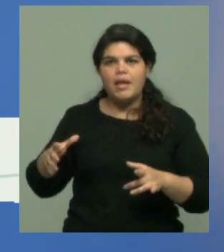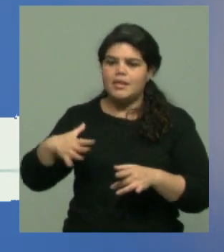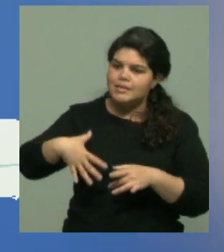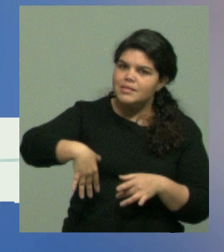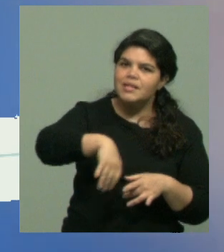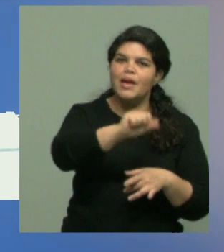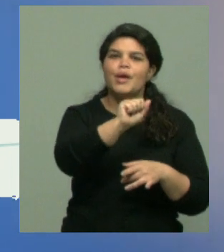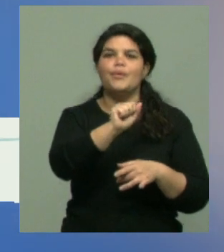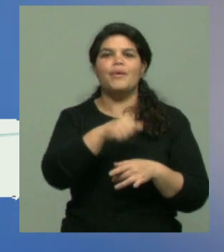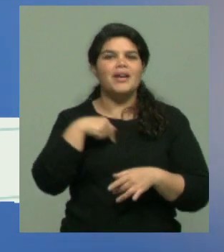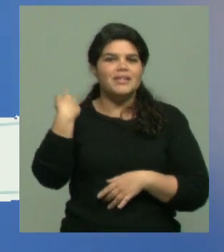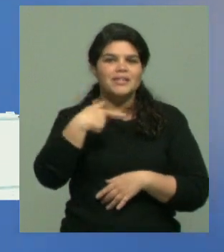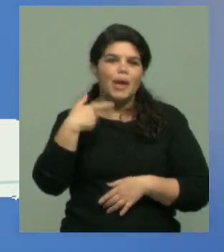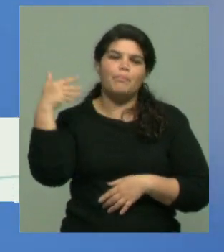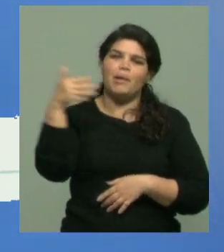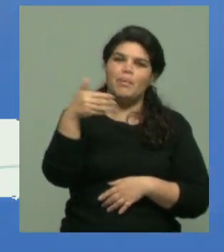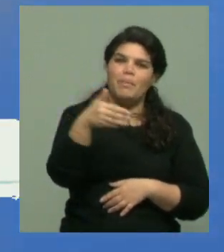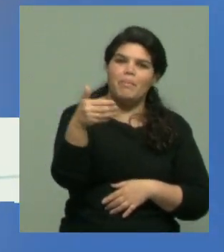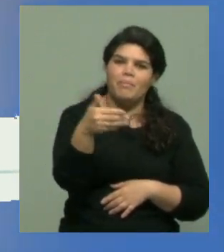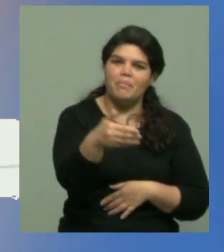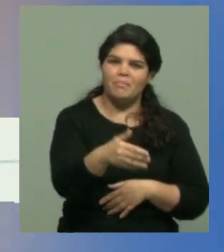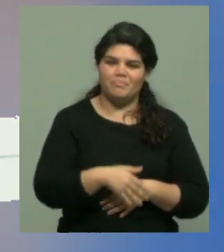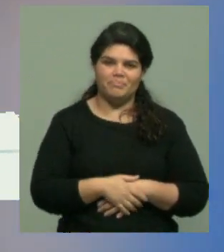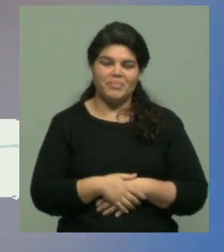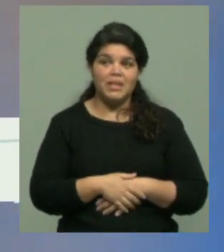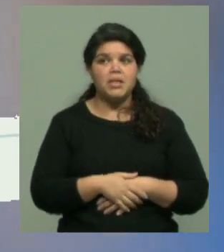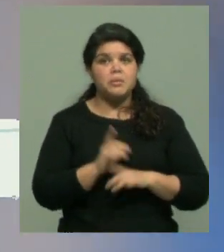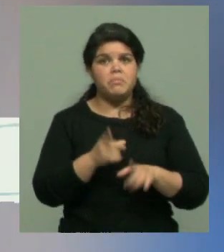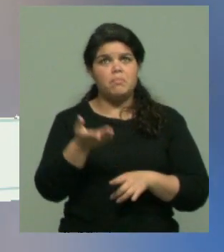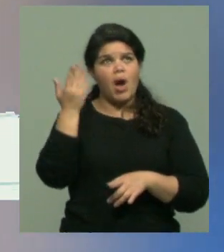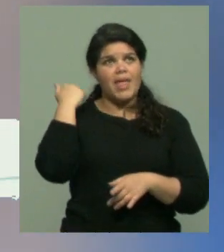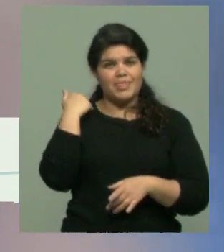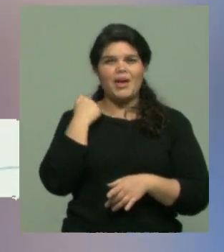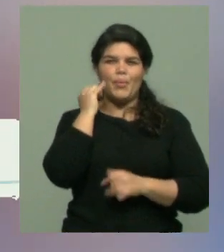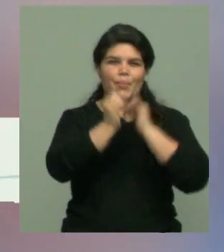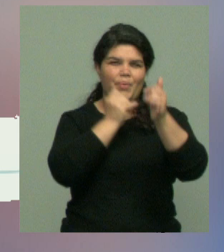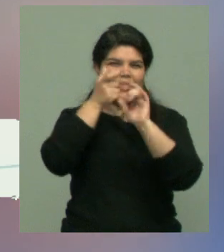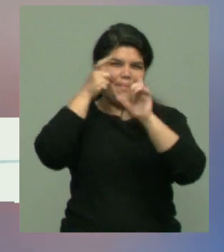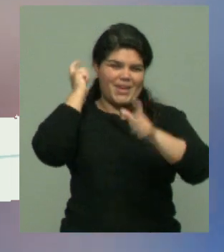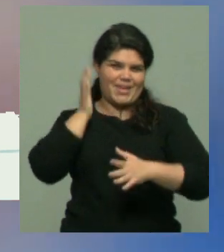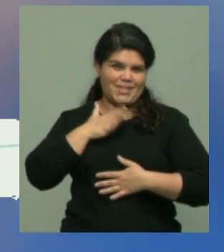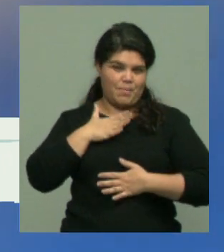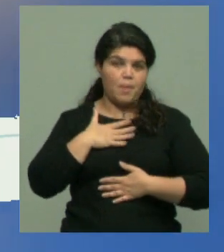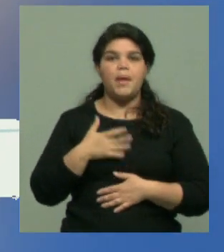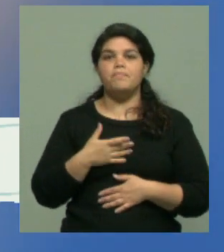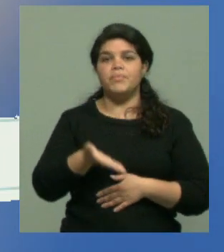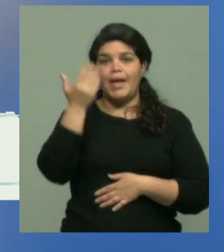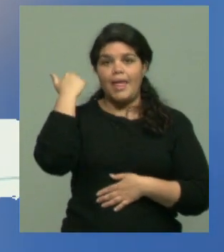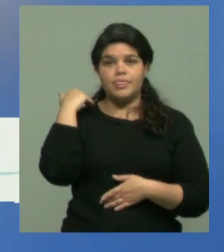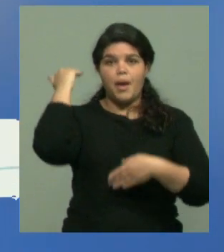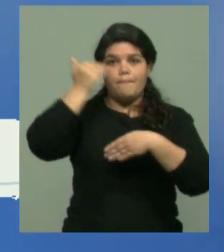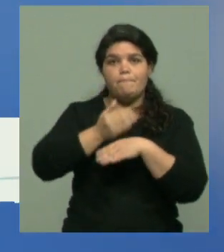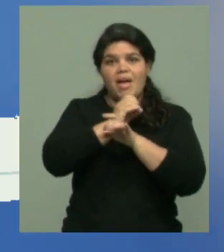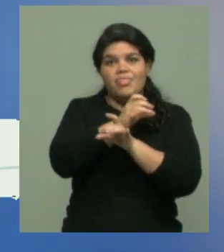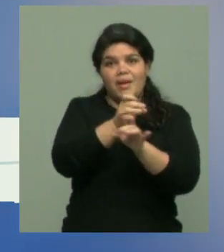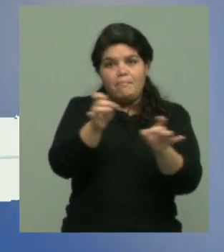que participen en todas las actividades. No hay ningún prejuicio. Es más, en pandemia, te cuento una anécdota que nos pasaba. Pandemia, obviamente, todo el deporte